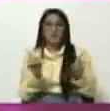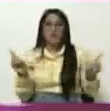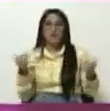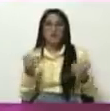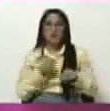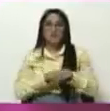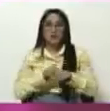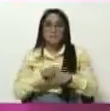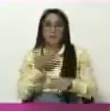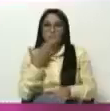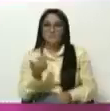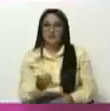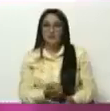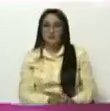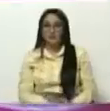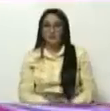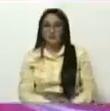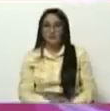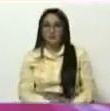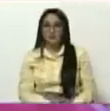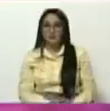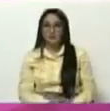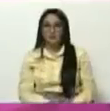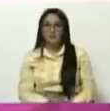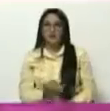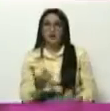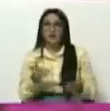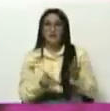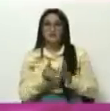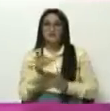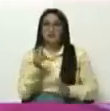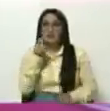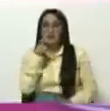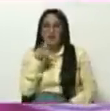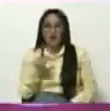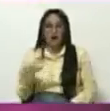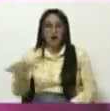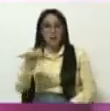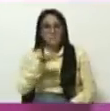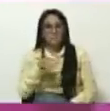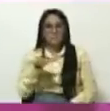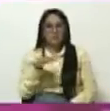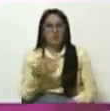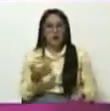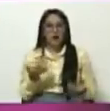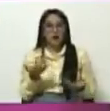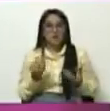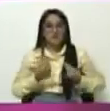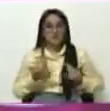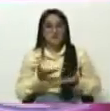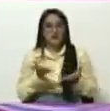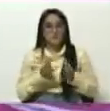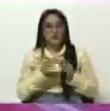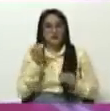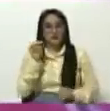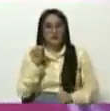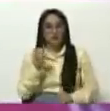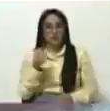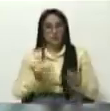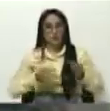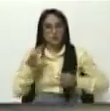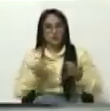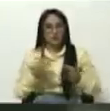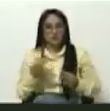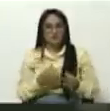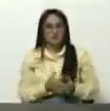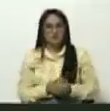tiempo mejor, que ahora se desarrollarán los campos, habrá vida para todos, habrá justicia,